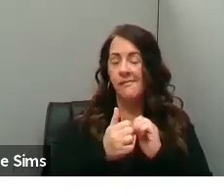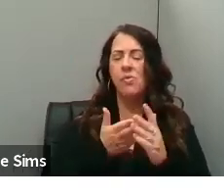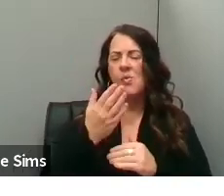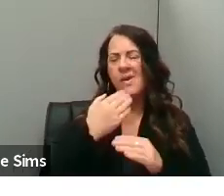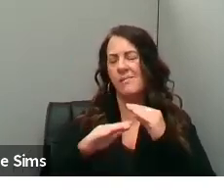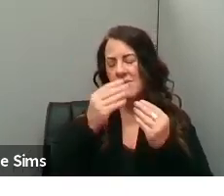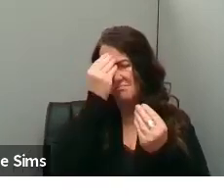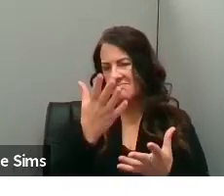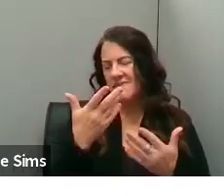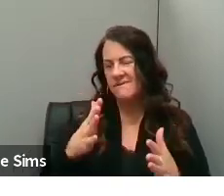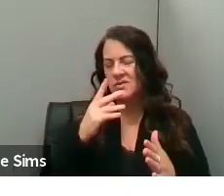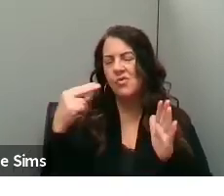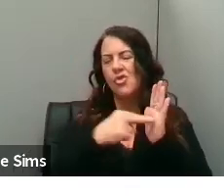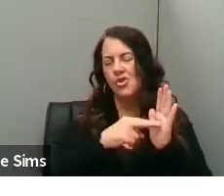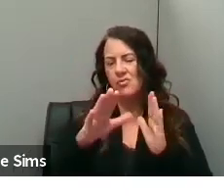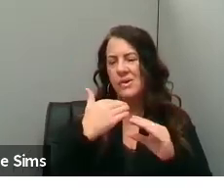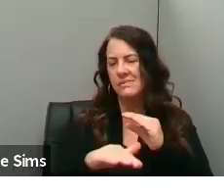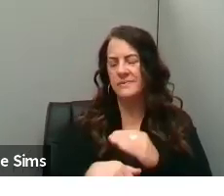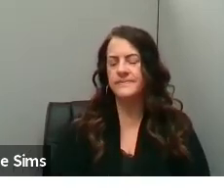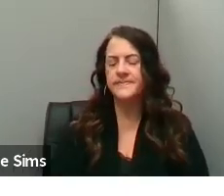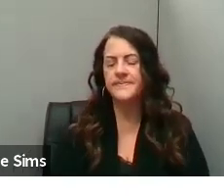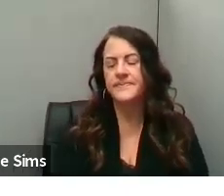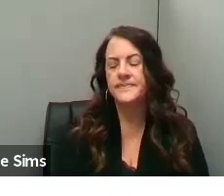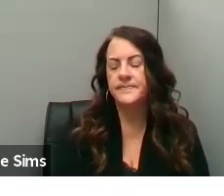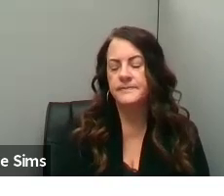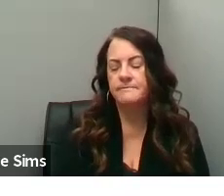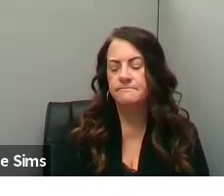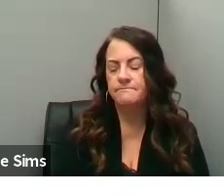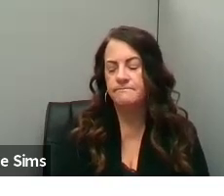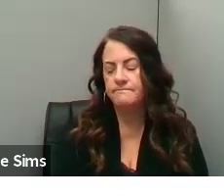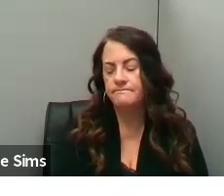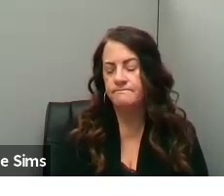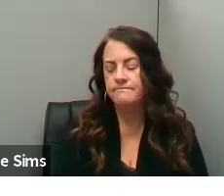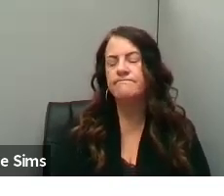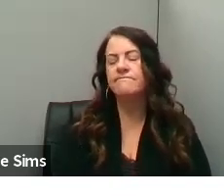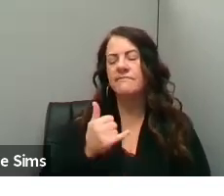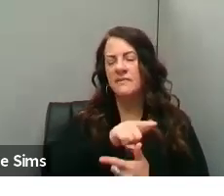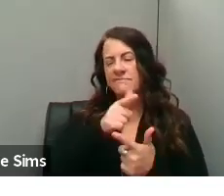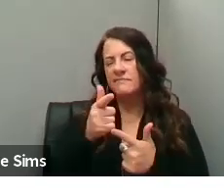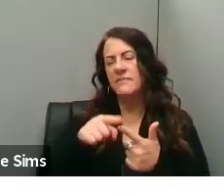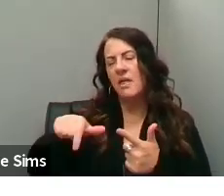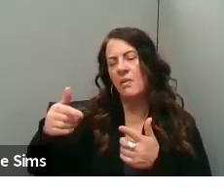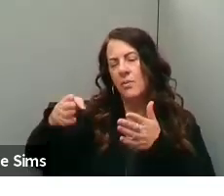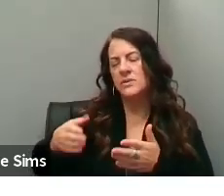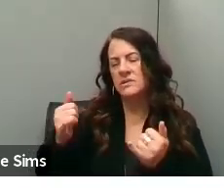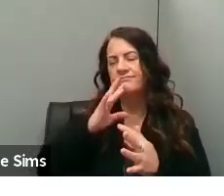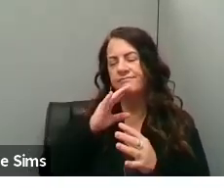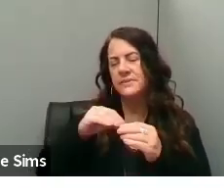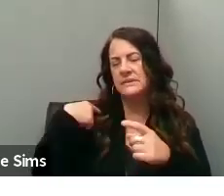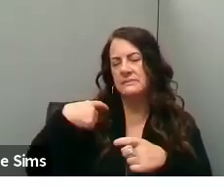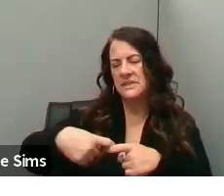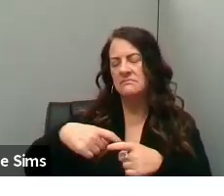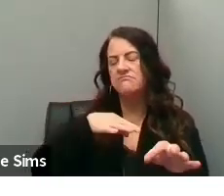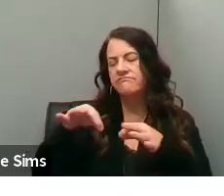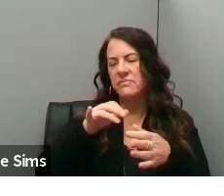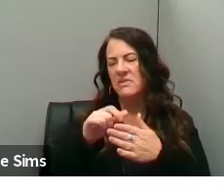Si está teniendo dificultades en elegir un idioma, puede unirse a la capacitación por teléfono y presionar el número